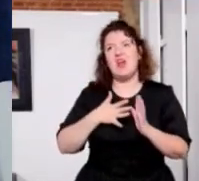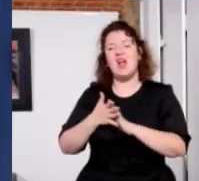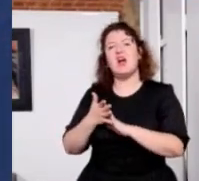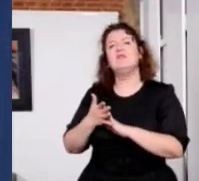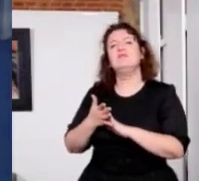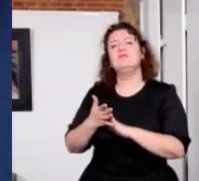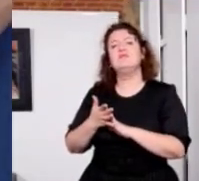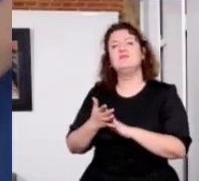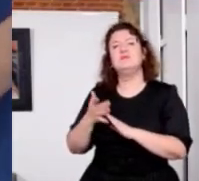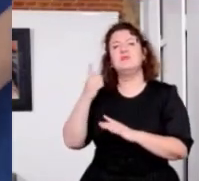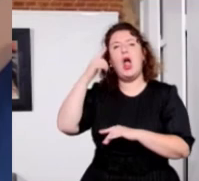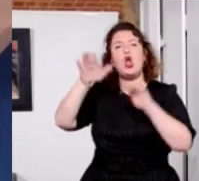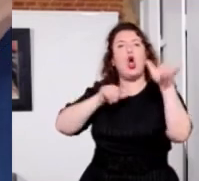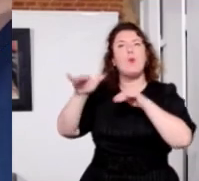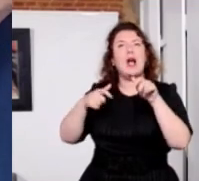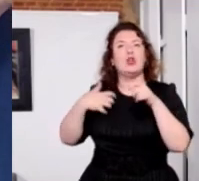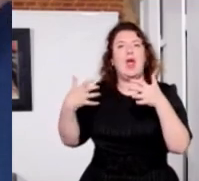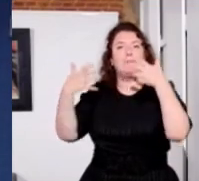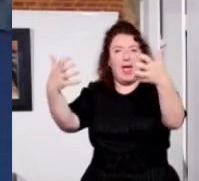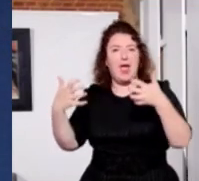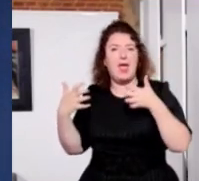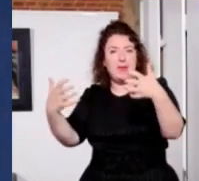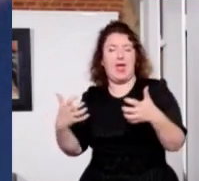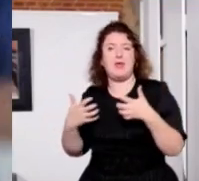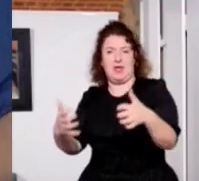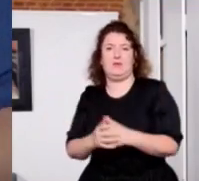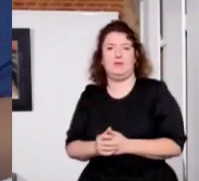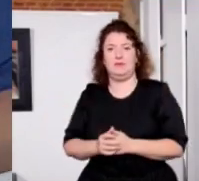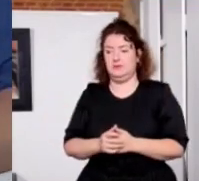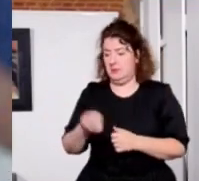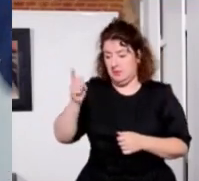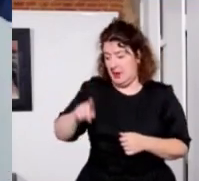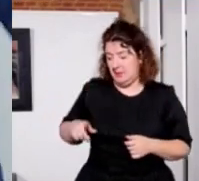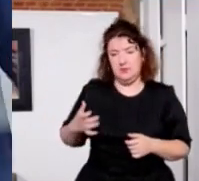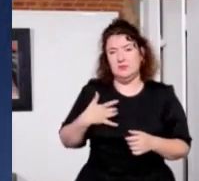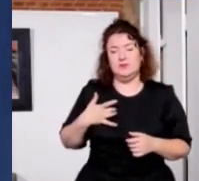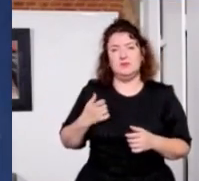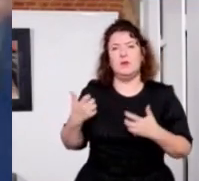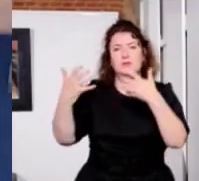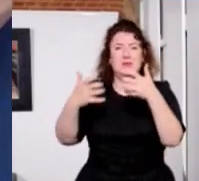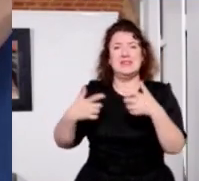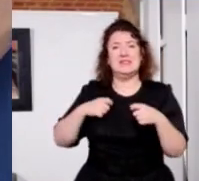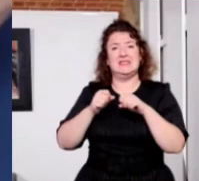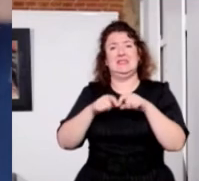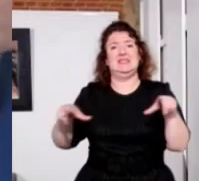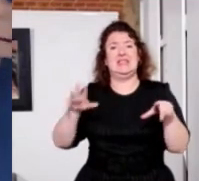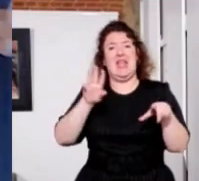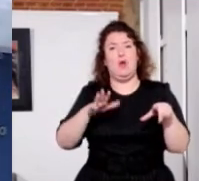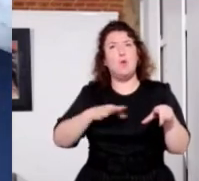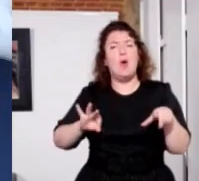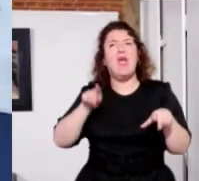cuáles son las convocatorias que salen cada mes a las cuales el tercer sector se puede